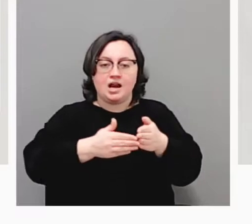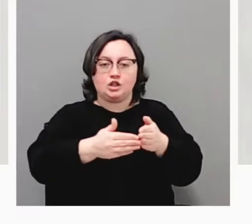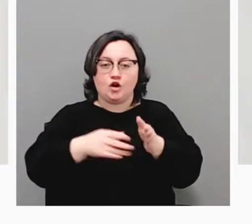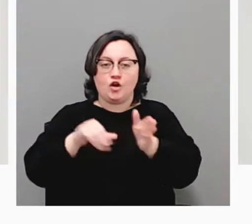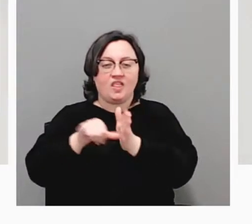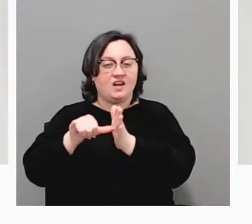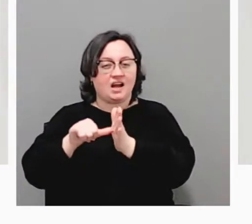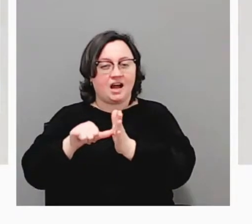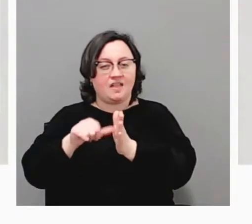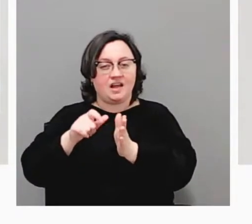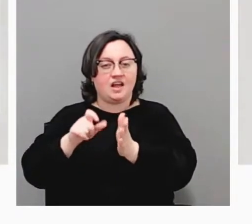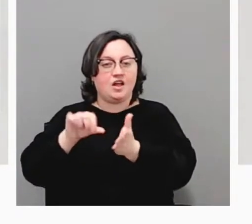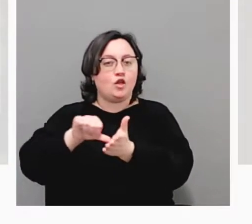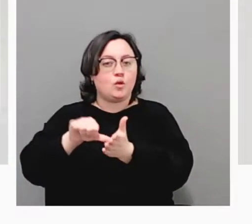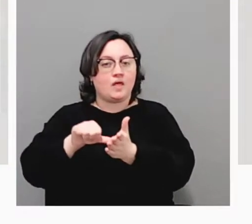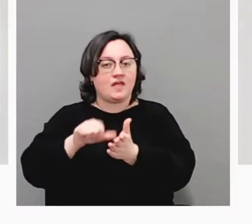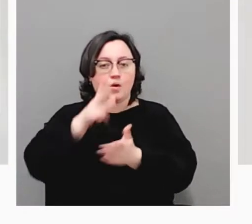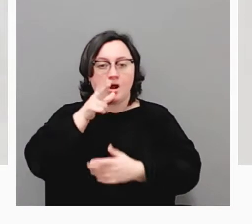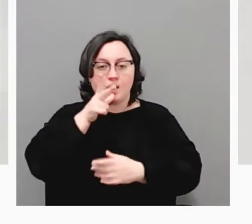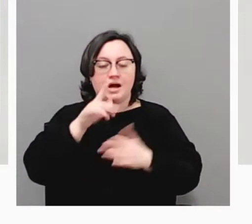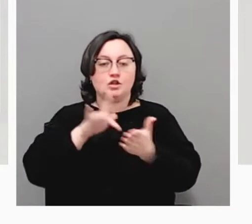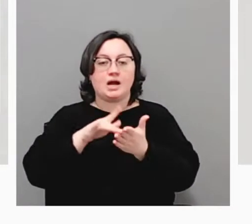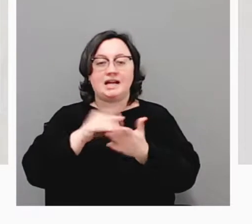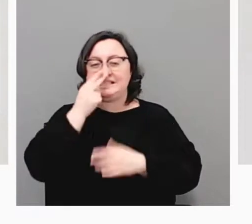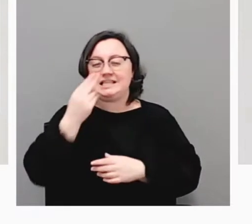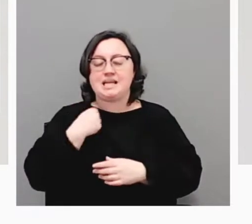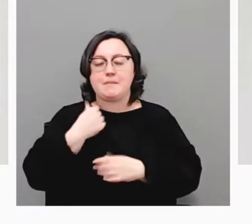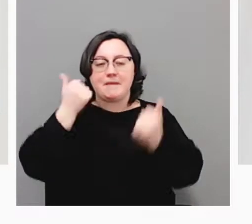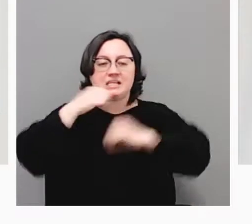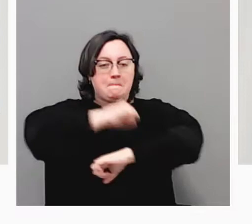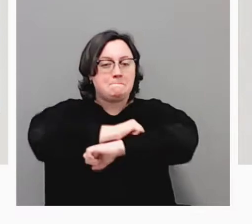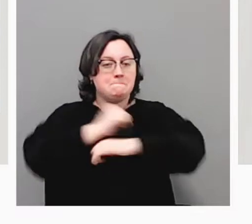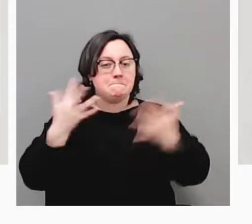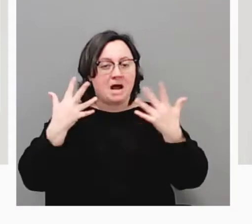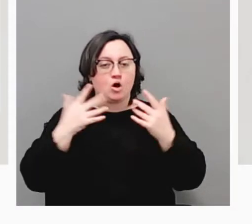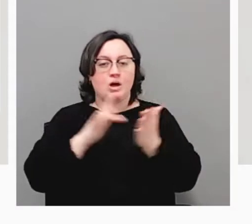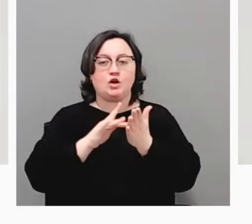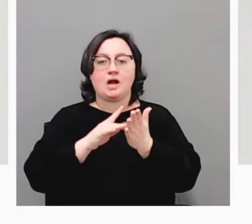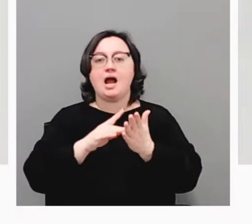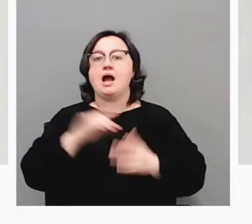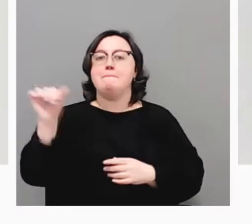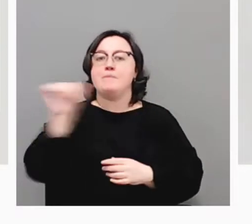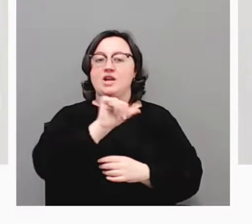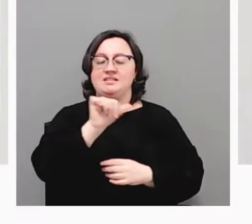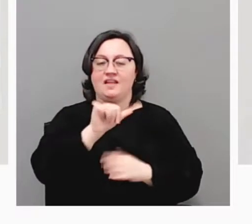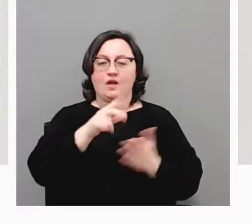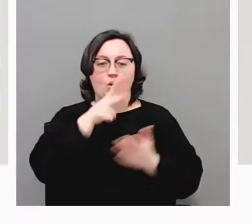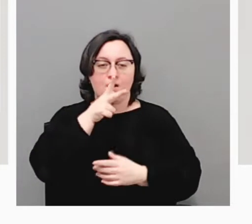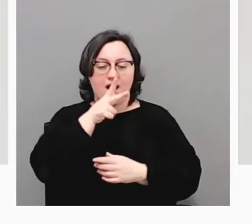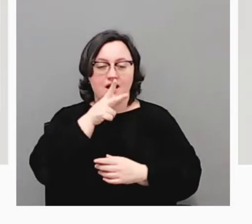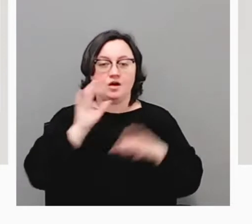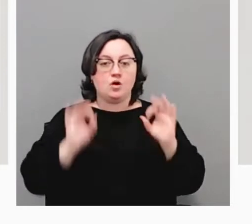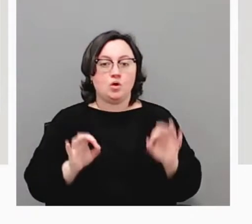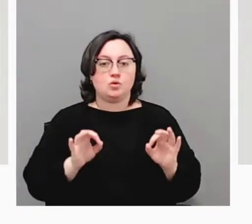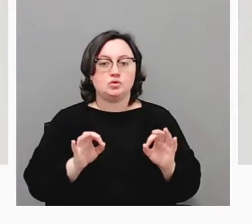tiene un balcón más interesante, que es el balcón que da al poniente de Huelva, ¿no? Pues hemos ido haciendo